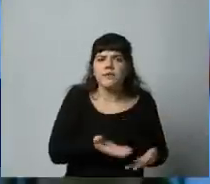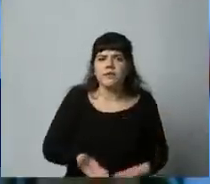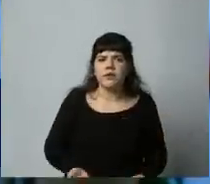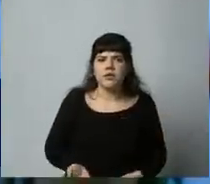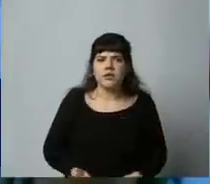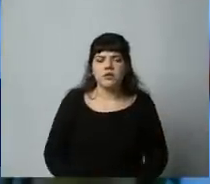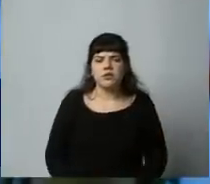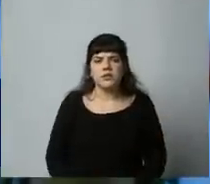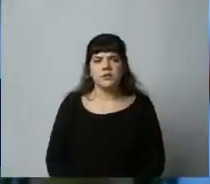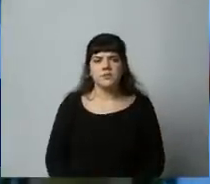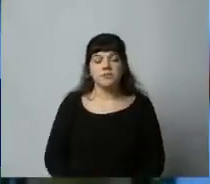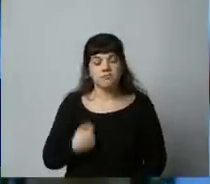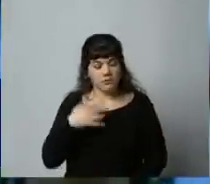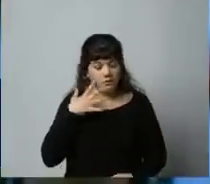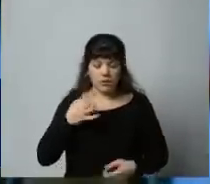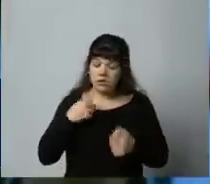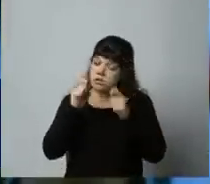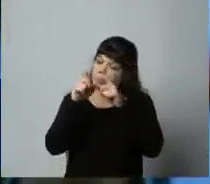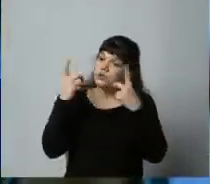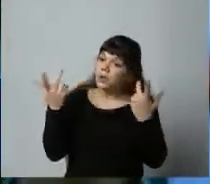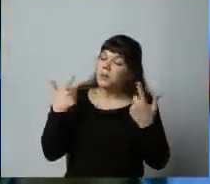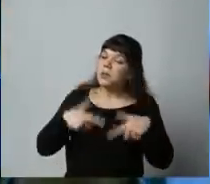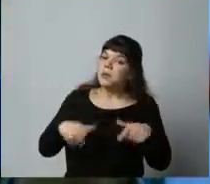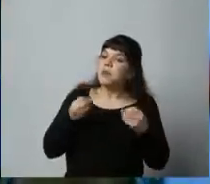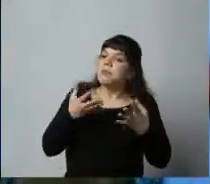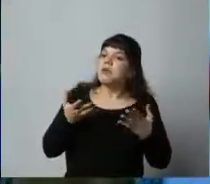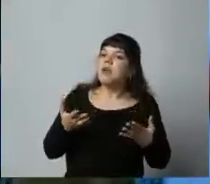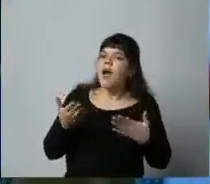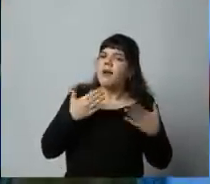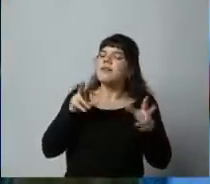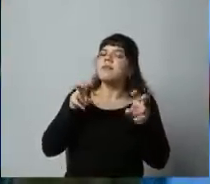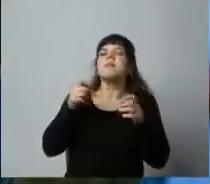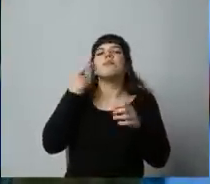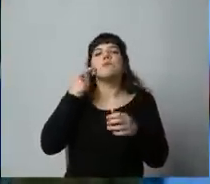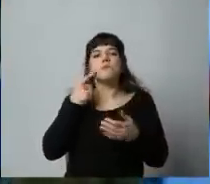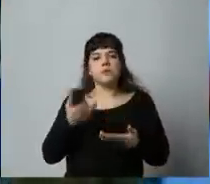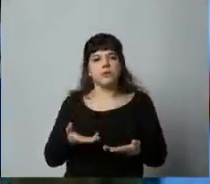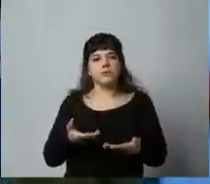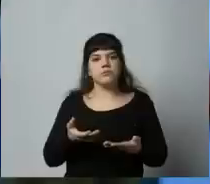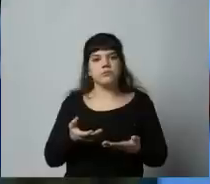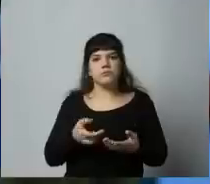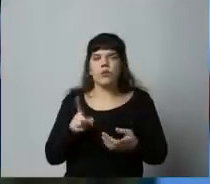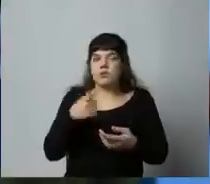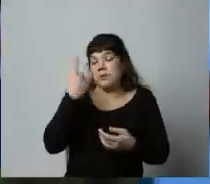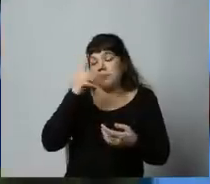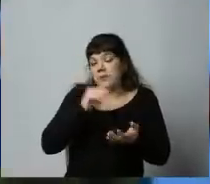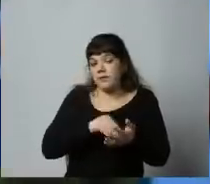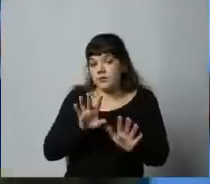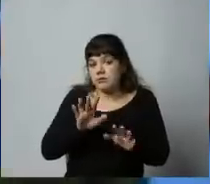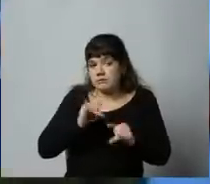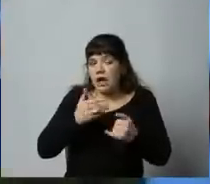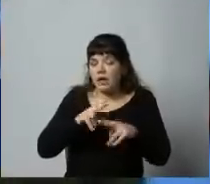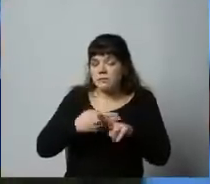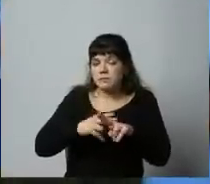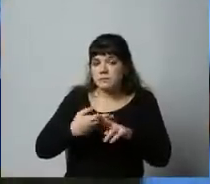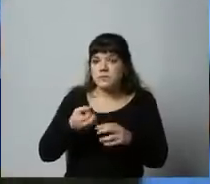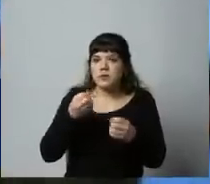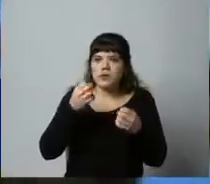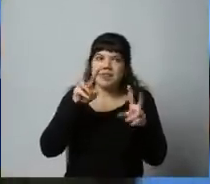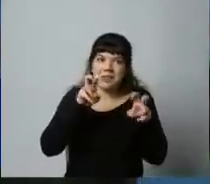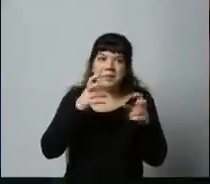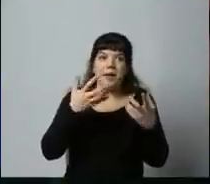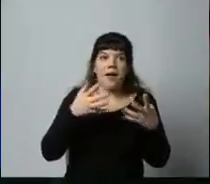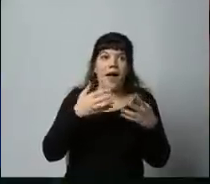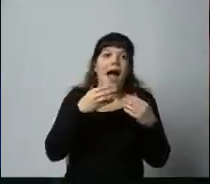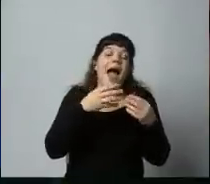sorprendió el ministro porque habló de cifras No él tiene no es la primera vez porque también había hablado de cifras con la alimentación